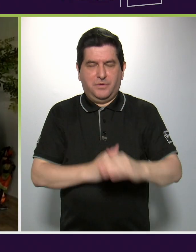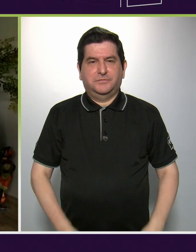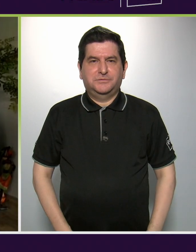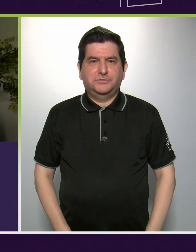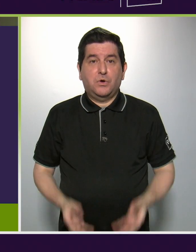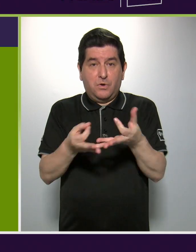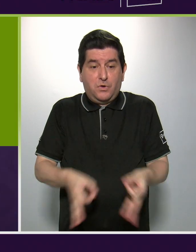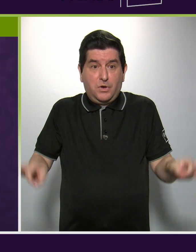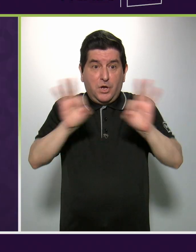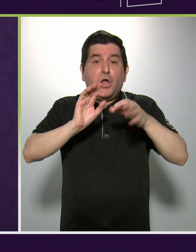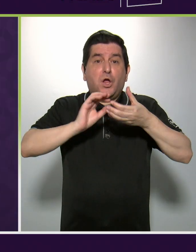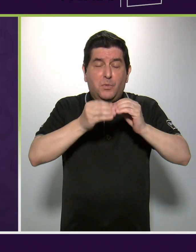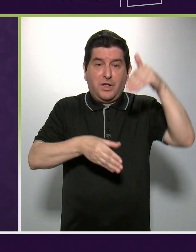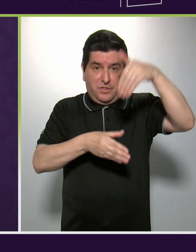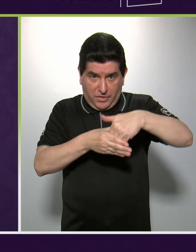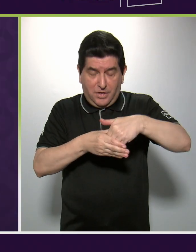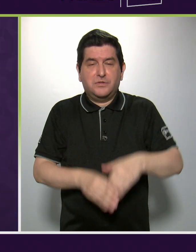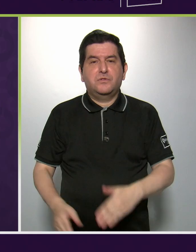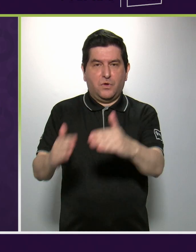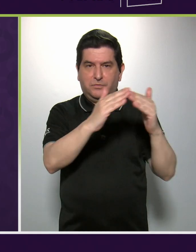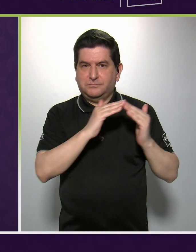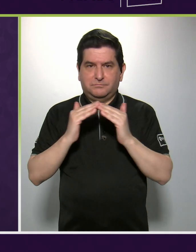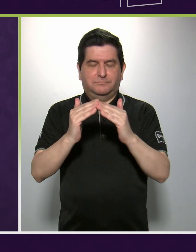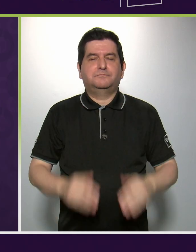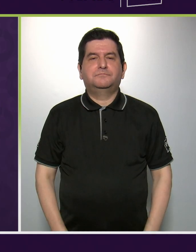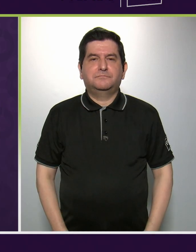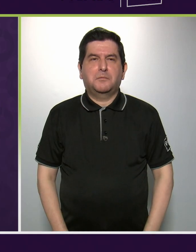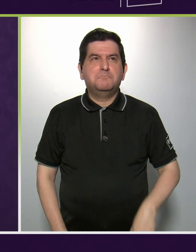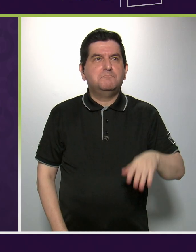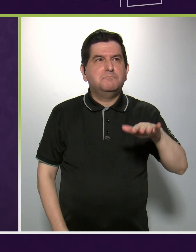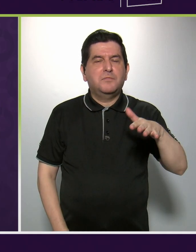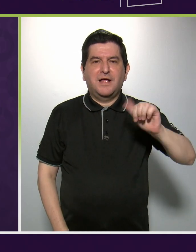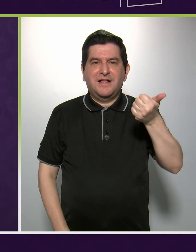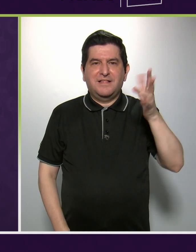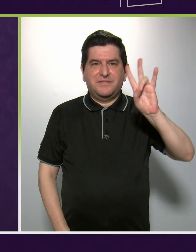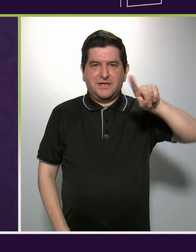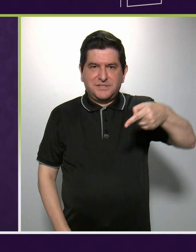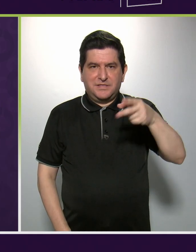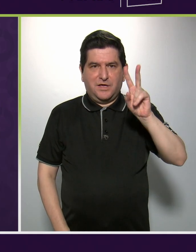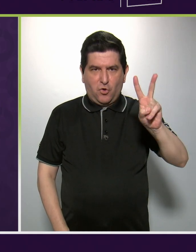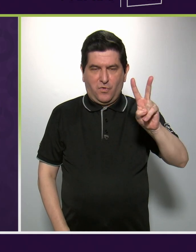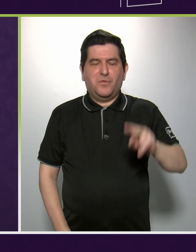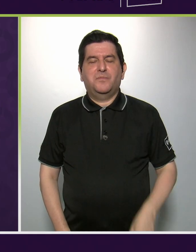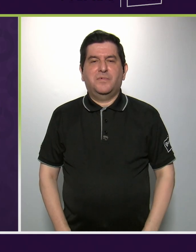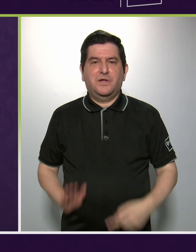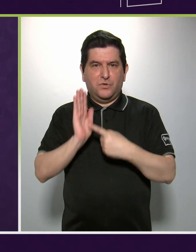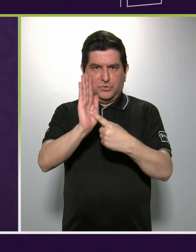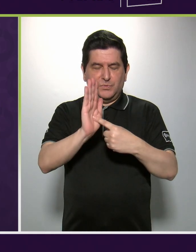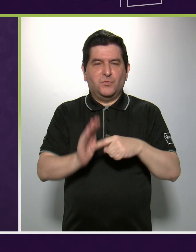somos alrededor del 18%, según la ENADIS actual el 17,2% de la población con discapacidad, y